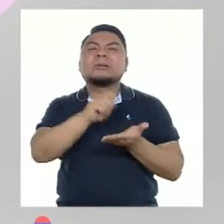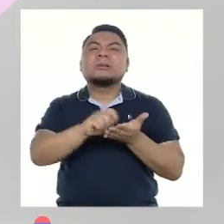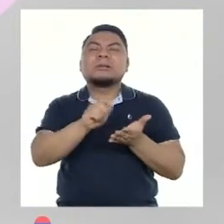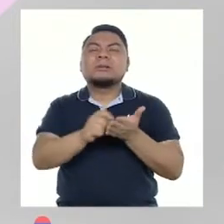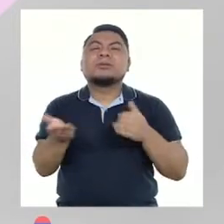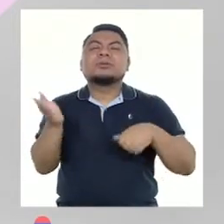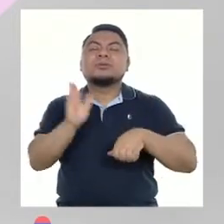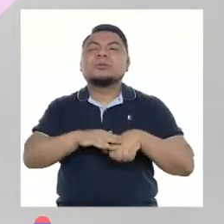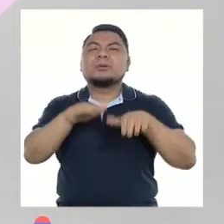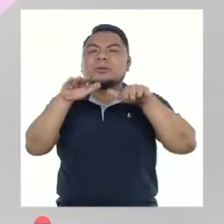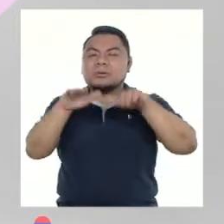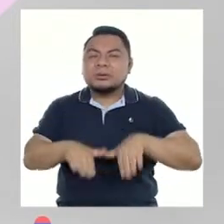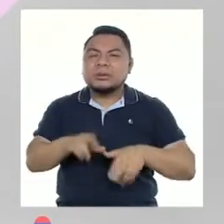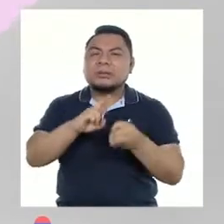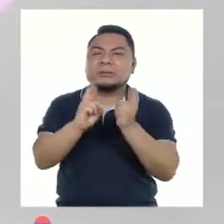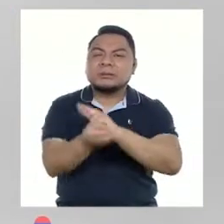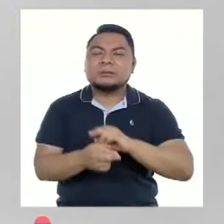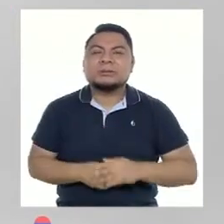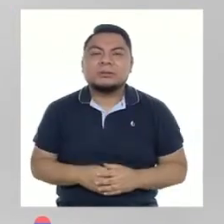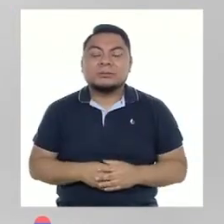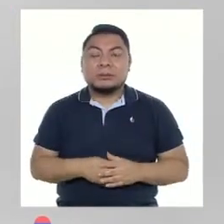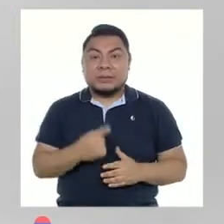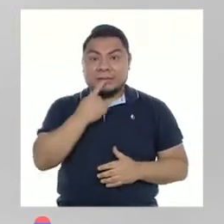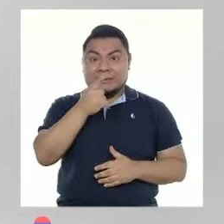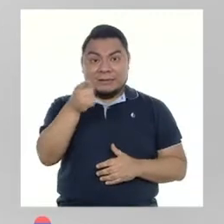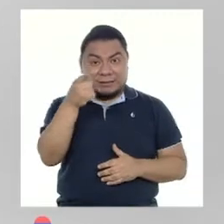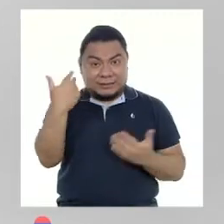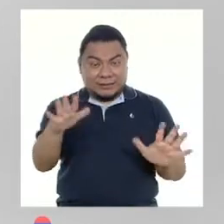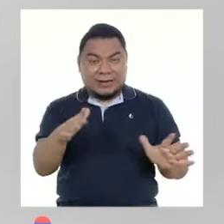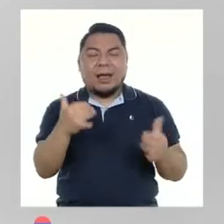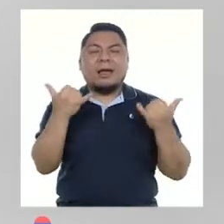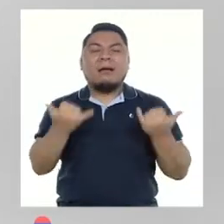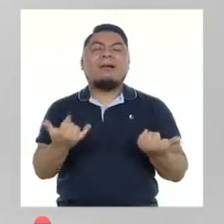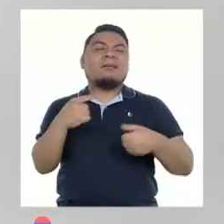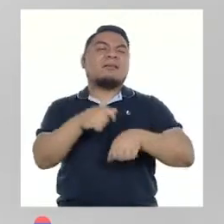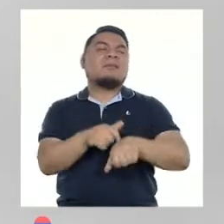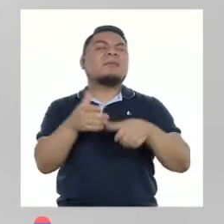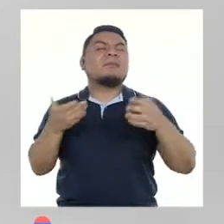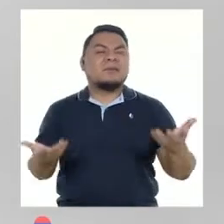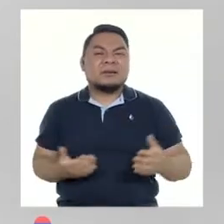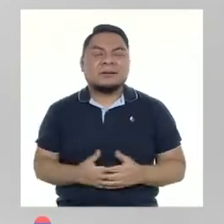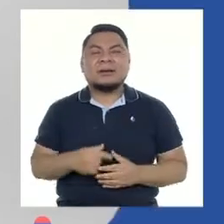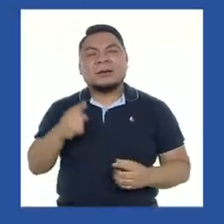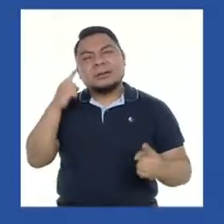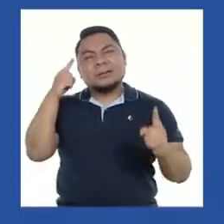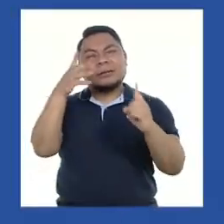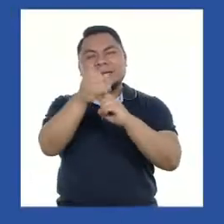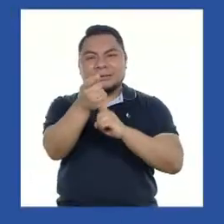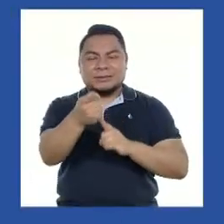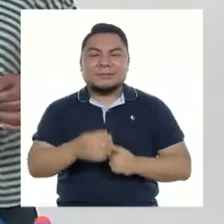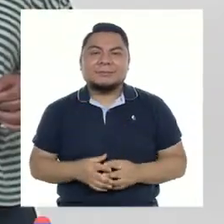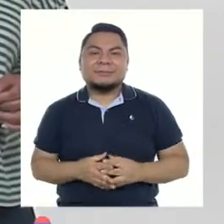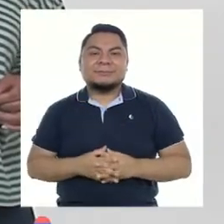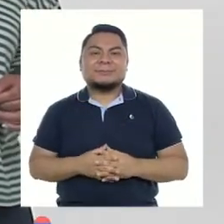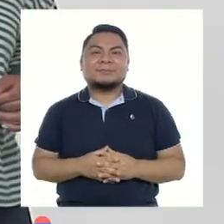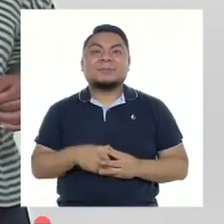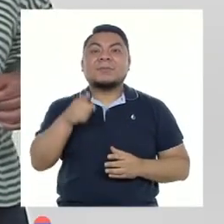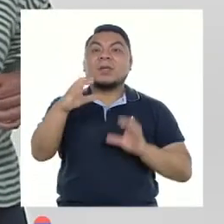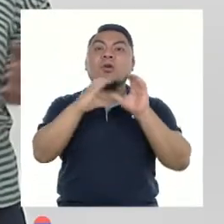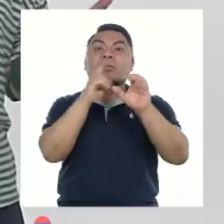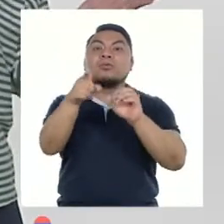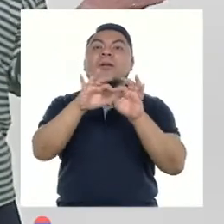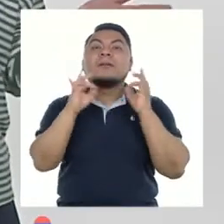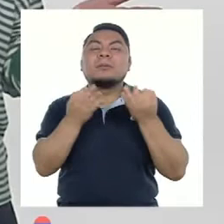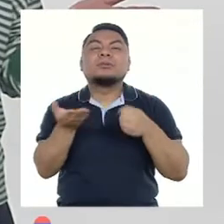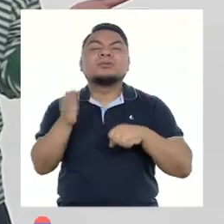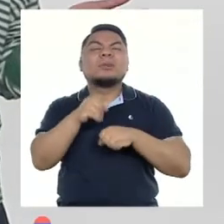vinculados a la reducción de residuos. Dicho esto, ha llegado la hora de El Reto. Conversen en